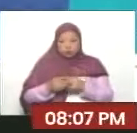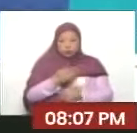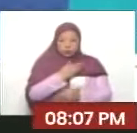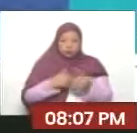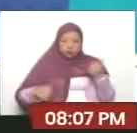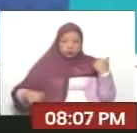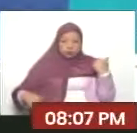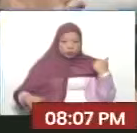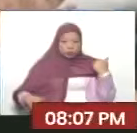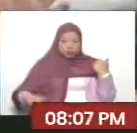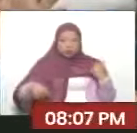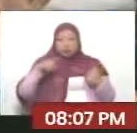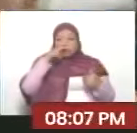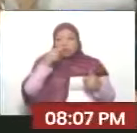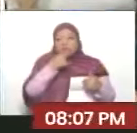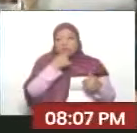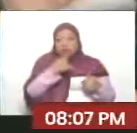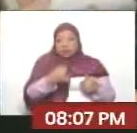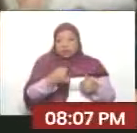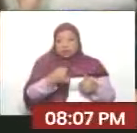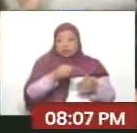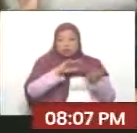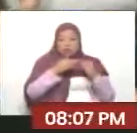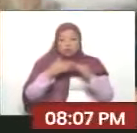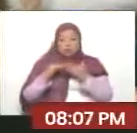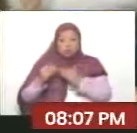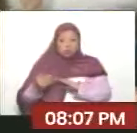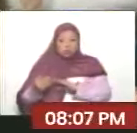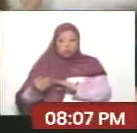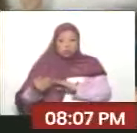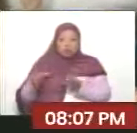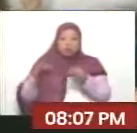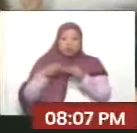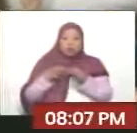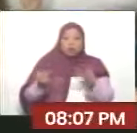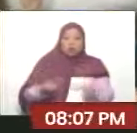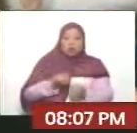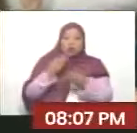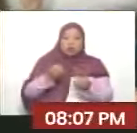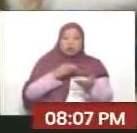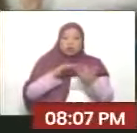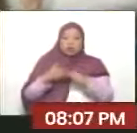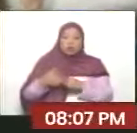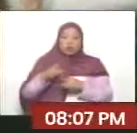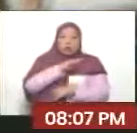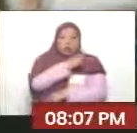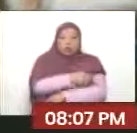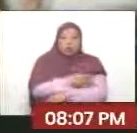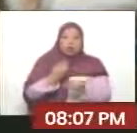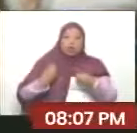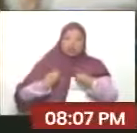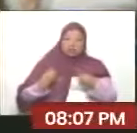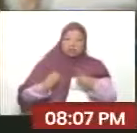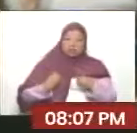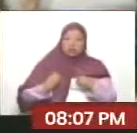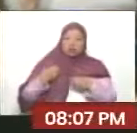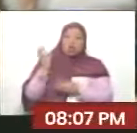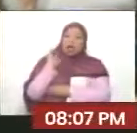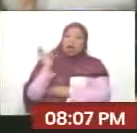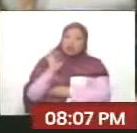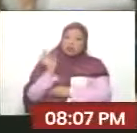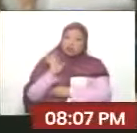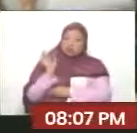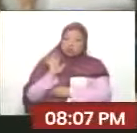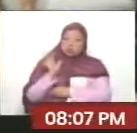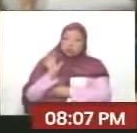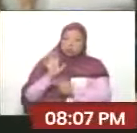Presidente, el método es muy sencillo. La comunidad se reúne con sus consejos comunales, con la Fuerza Viva de Comunidad en asamblea, presentan